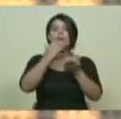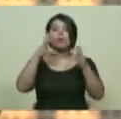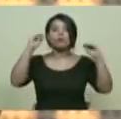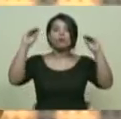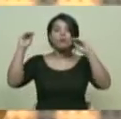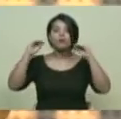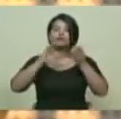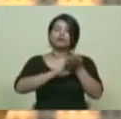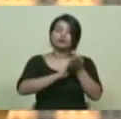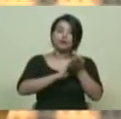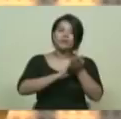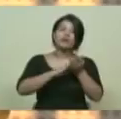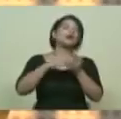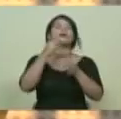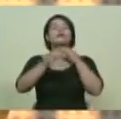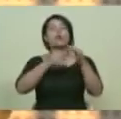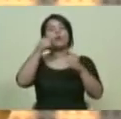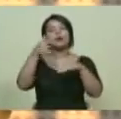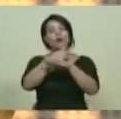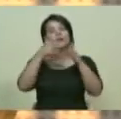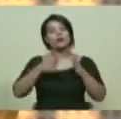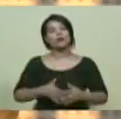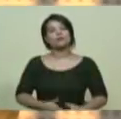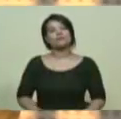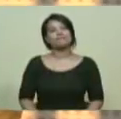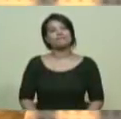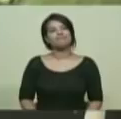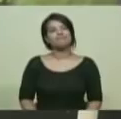entidad, puntualizó el gobernador Omar Prieto.